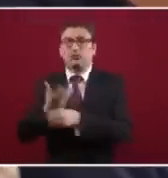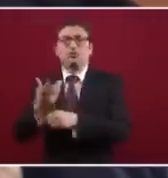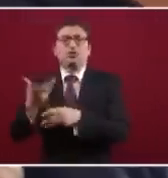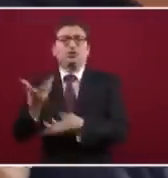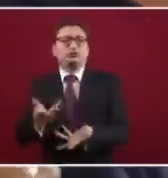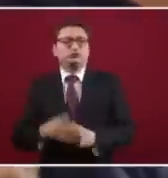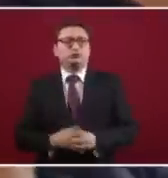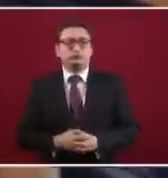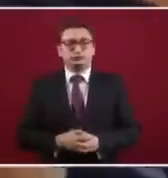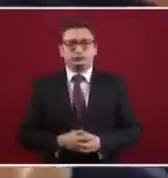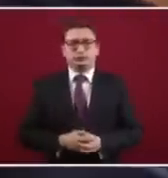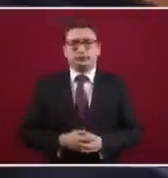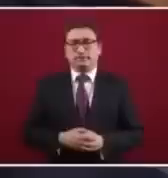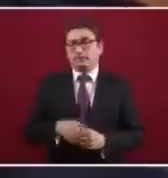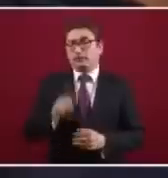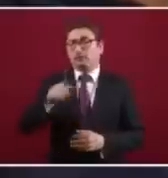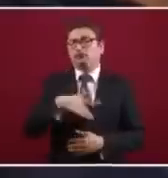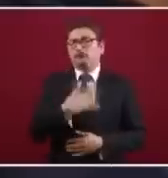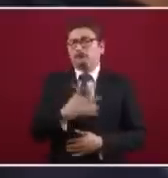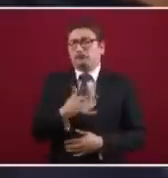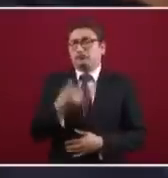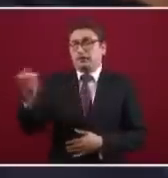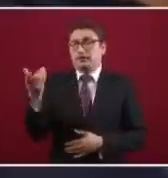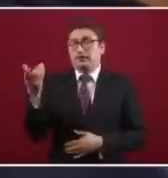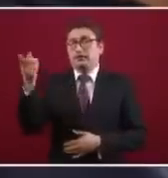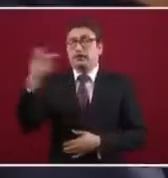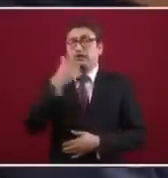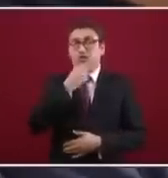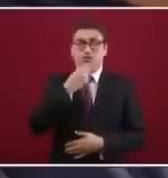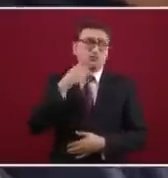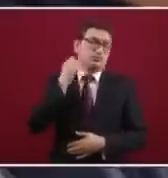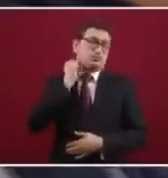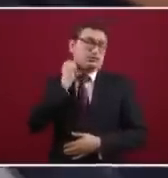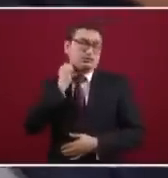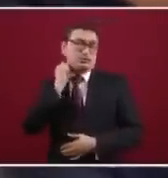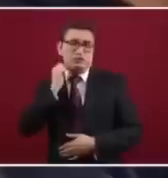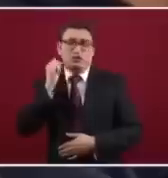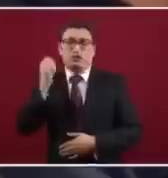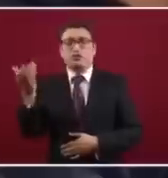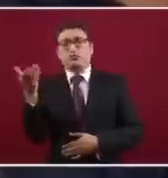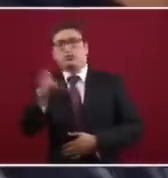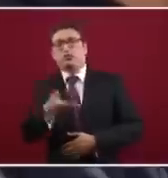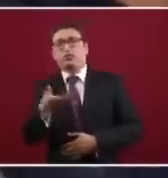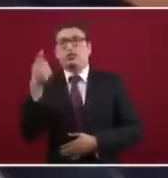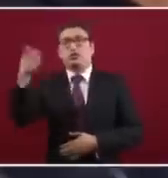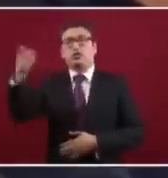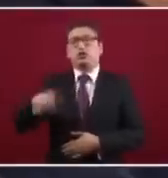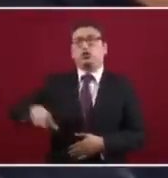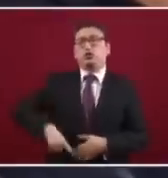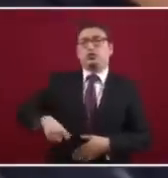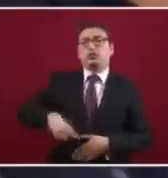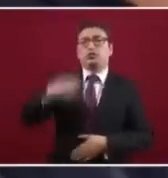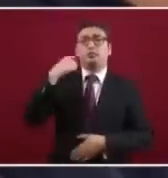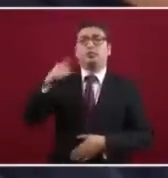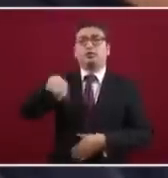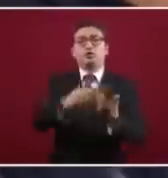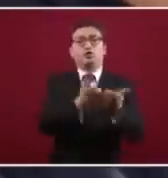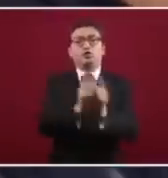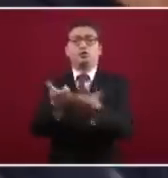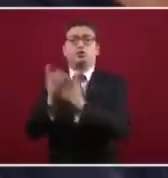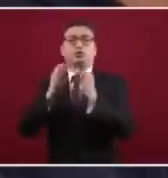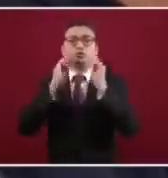usted esta petición del senador a su gobierno para que catalogue a los cárteles